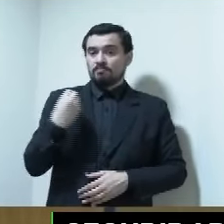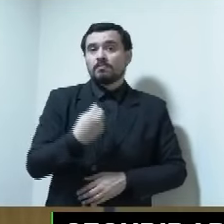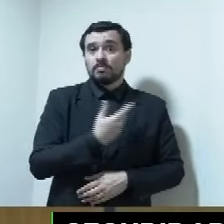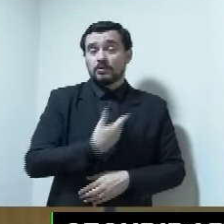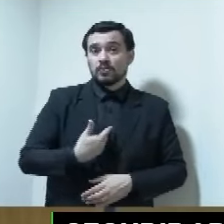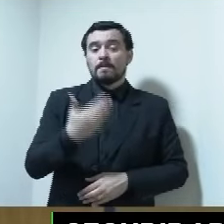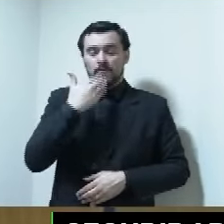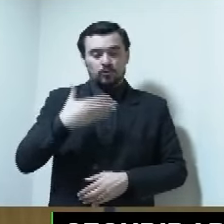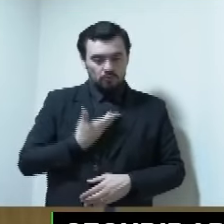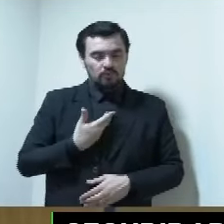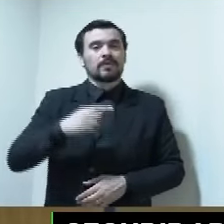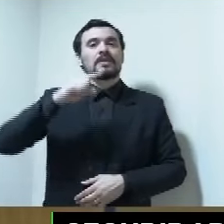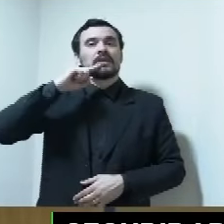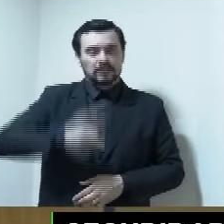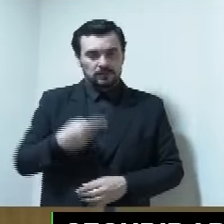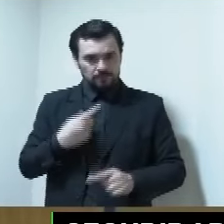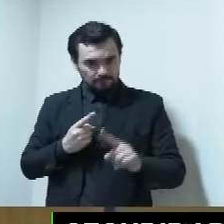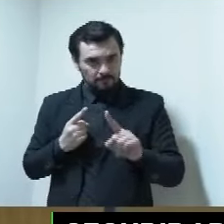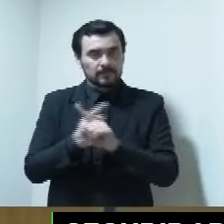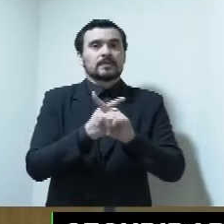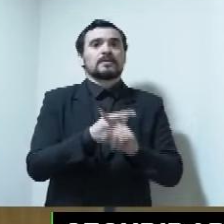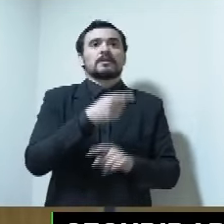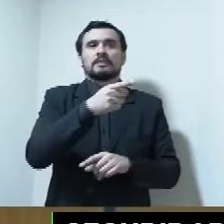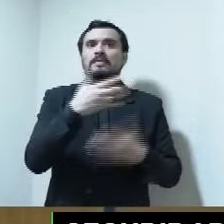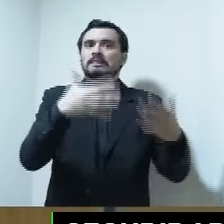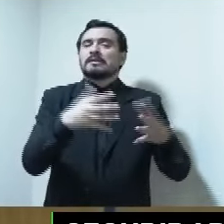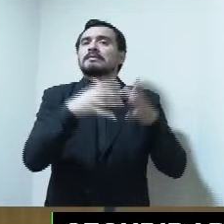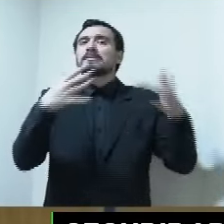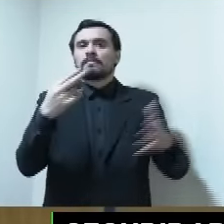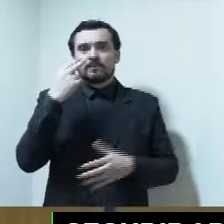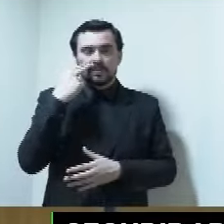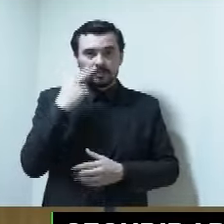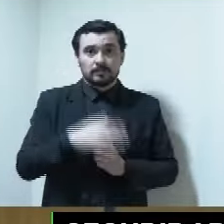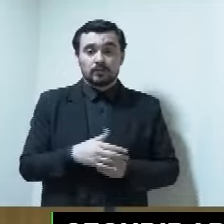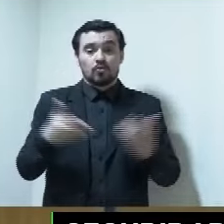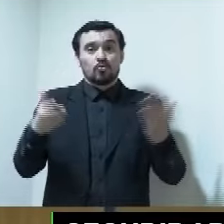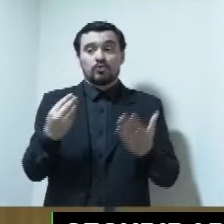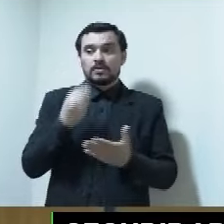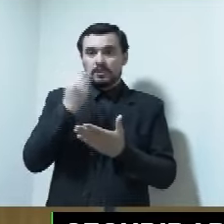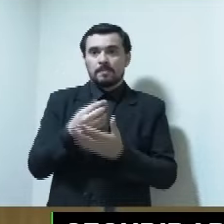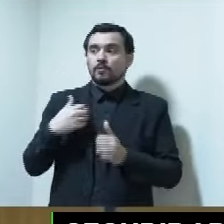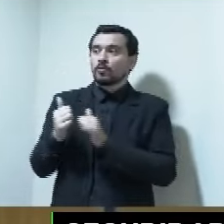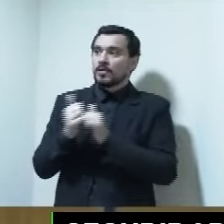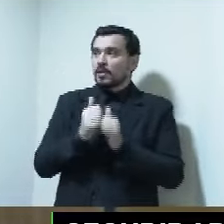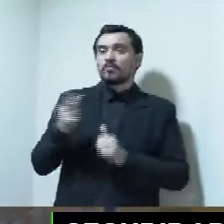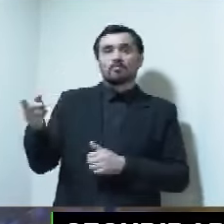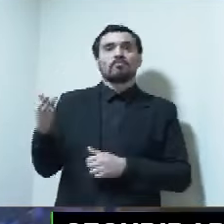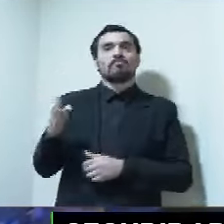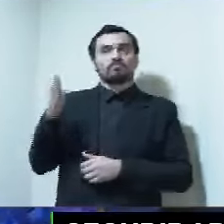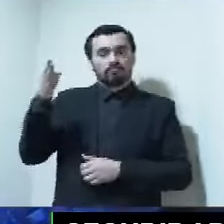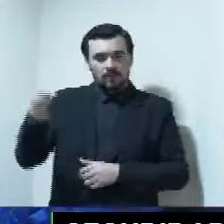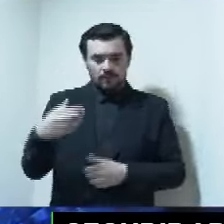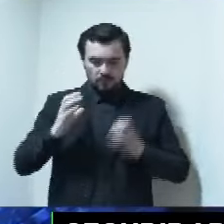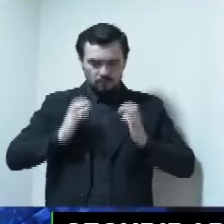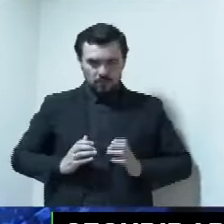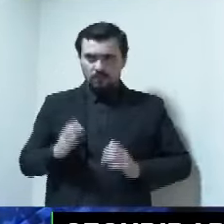pero estaba decidido a enfrentar este gran flagelo. Hoy nos acompañan los compañeros que sacrificaron su integridad